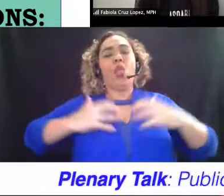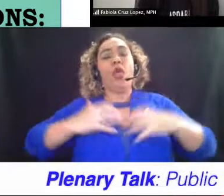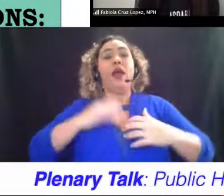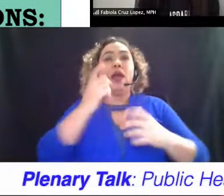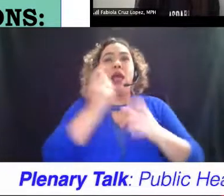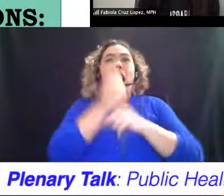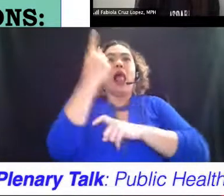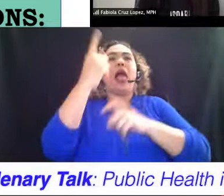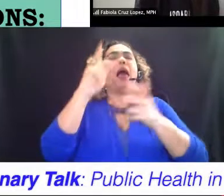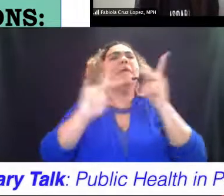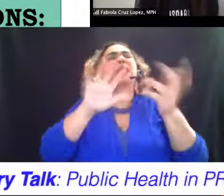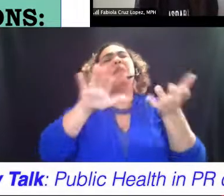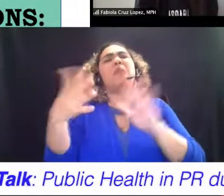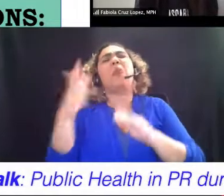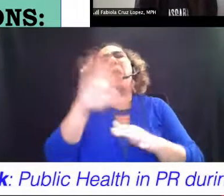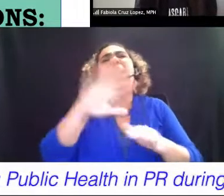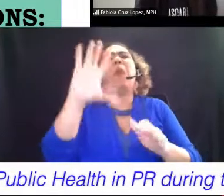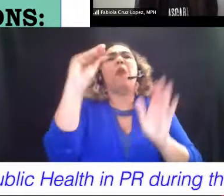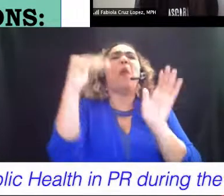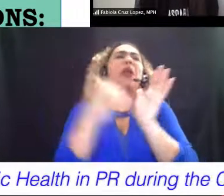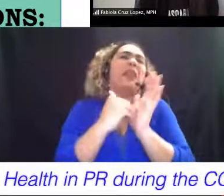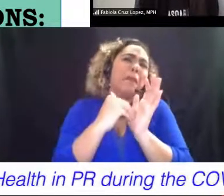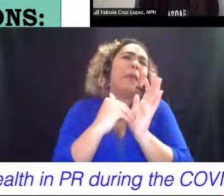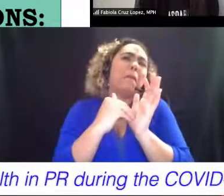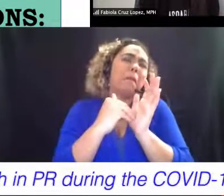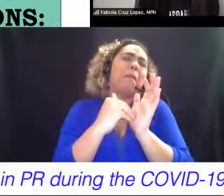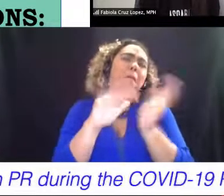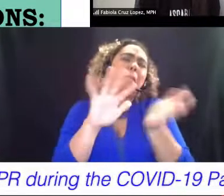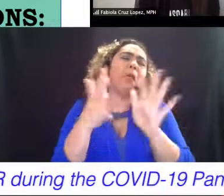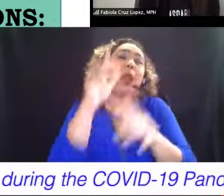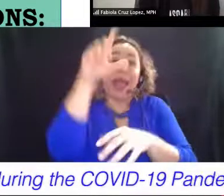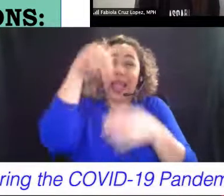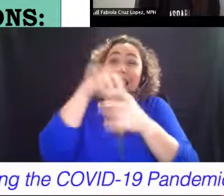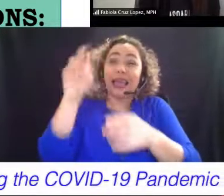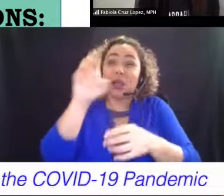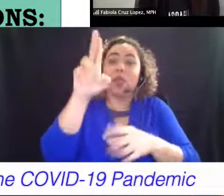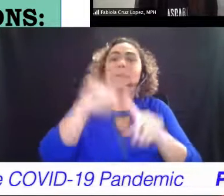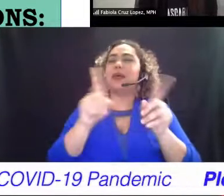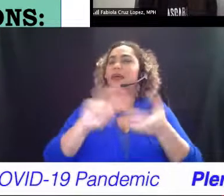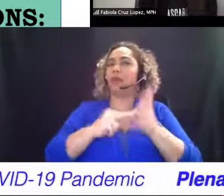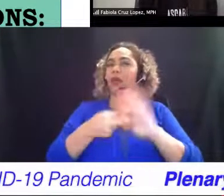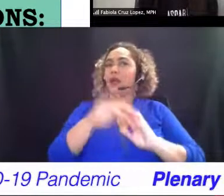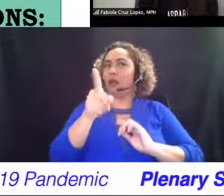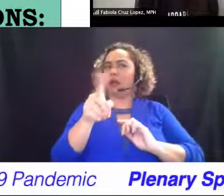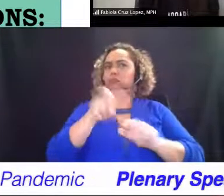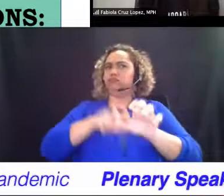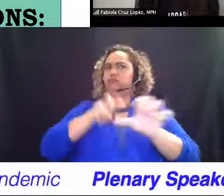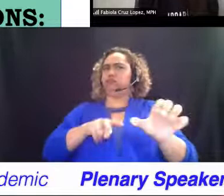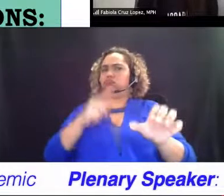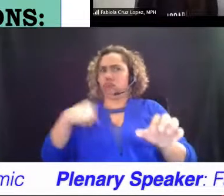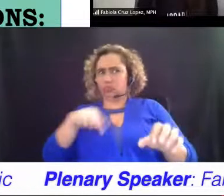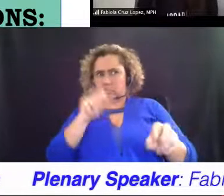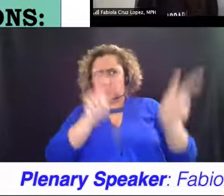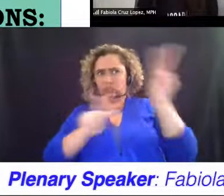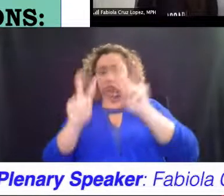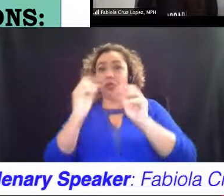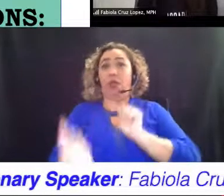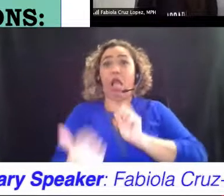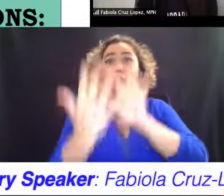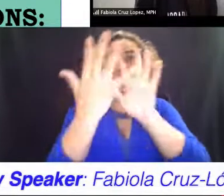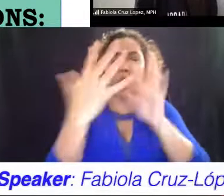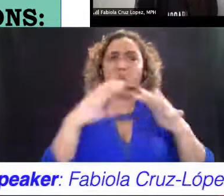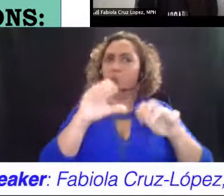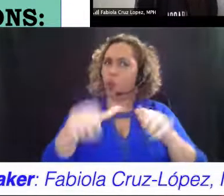causan aproximadamente 50,000 muertes, lo cual definitivamente estamos frente a un reto